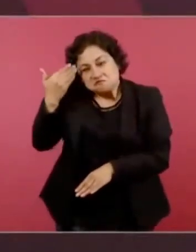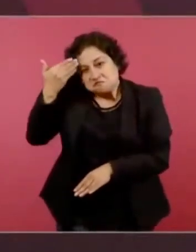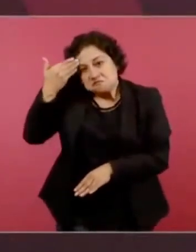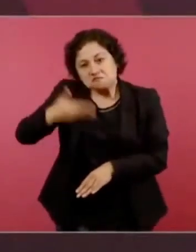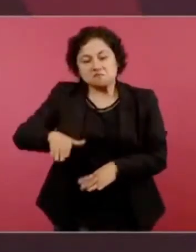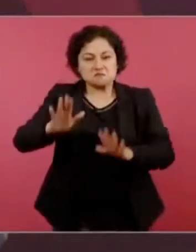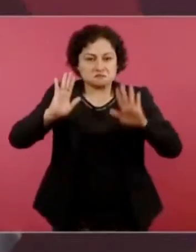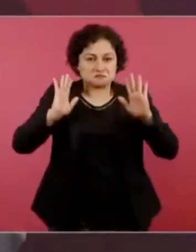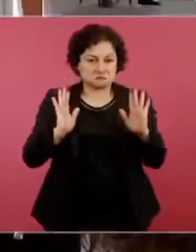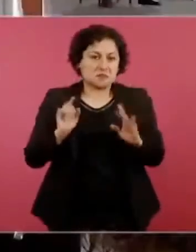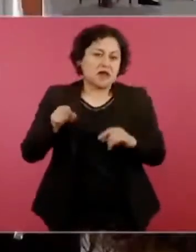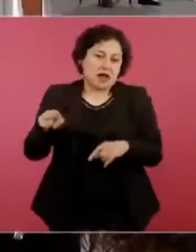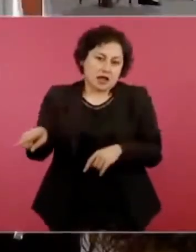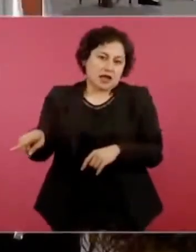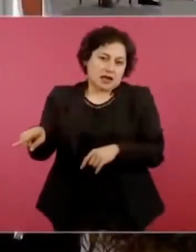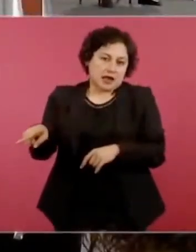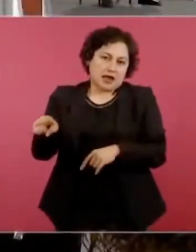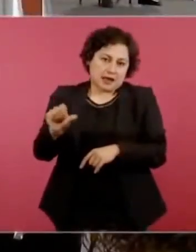aquí Arturo